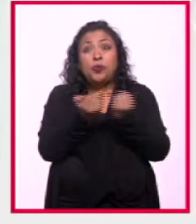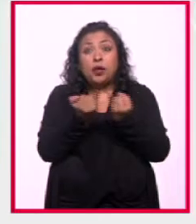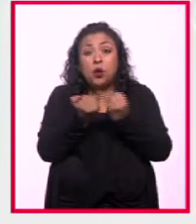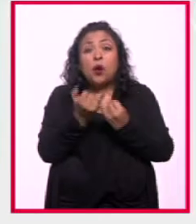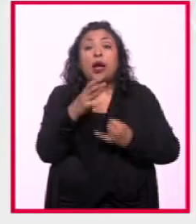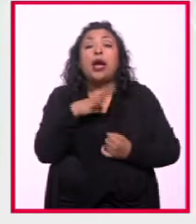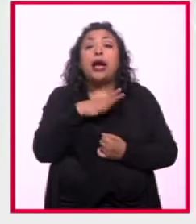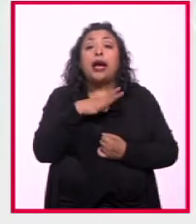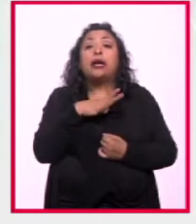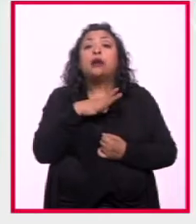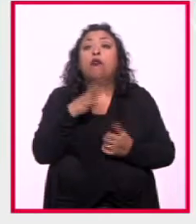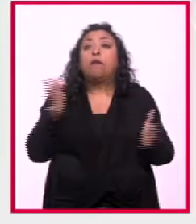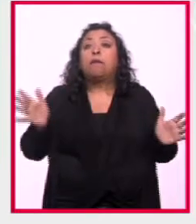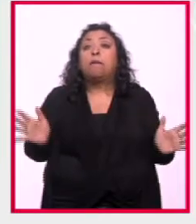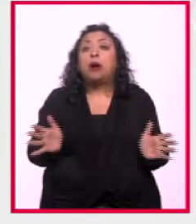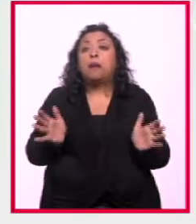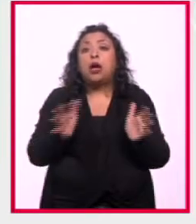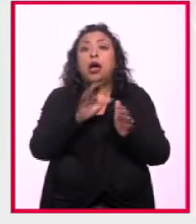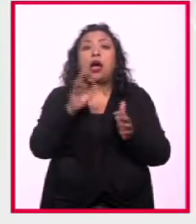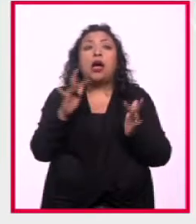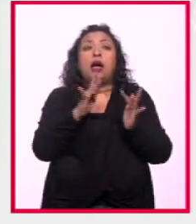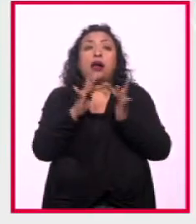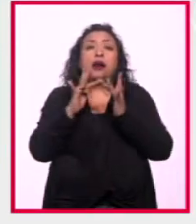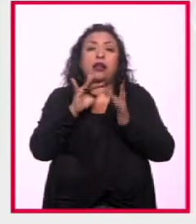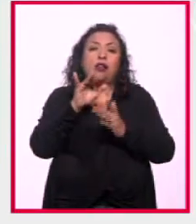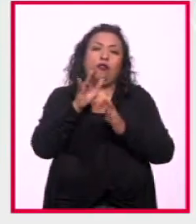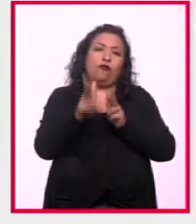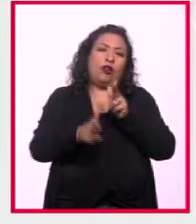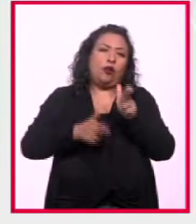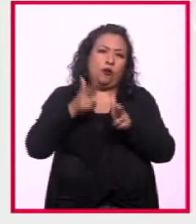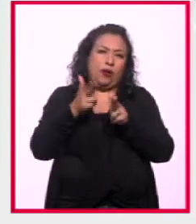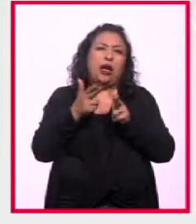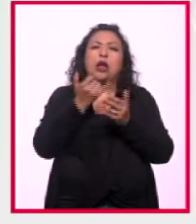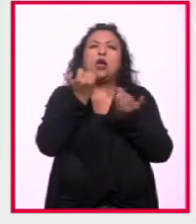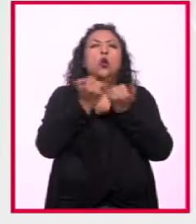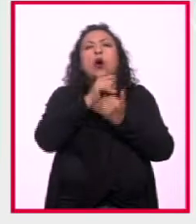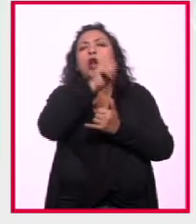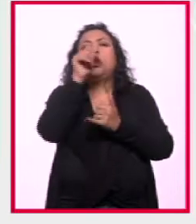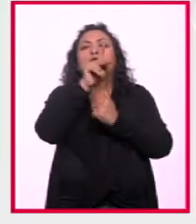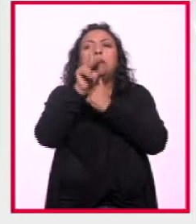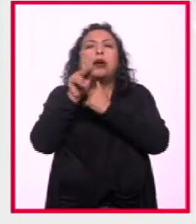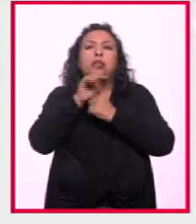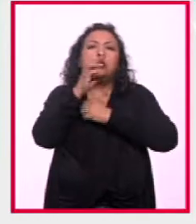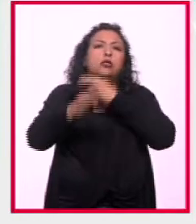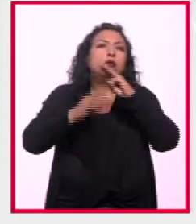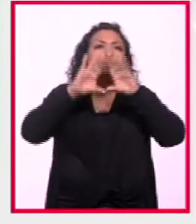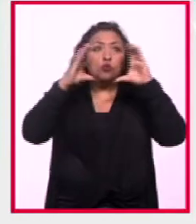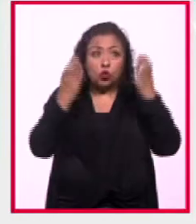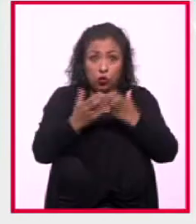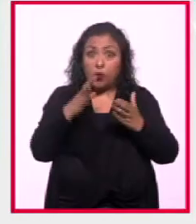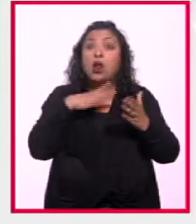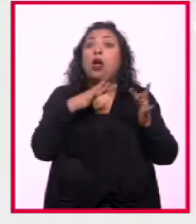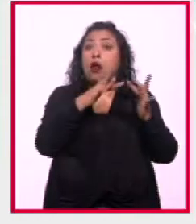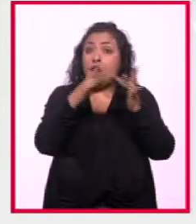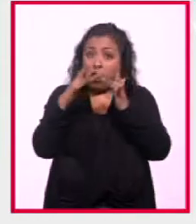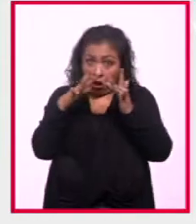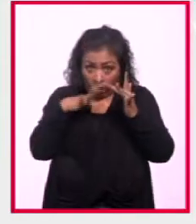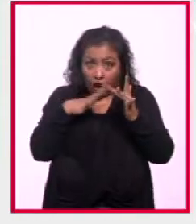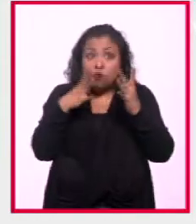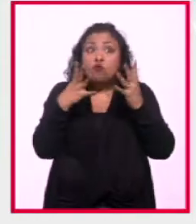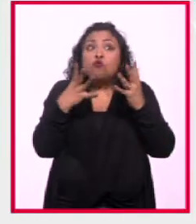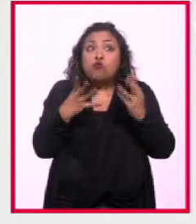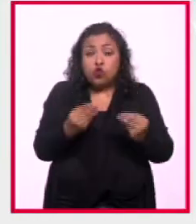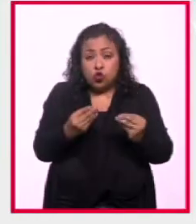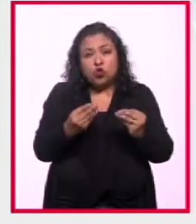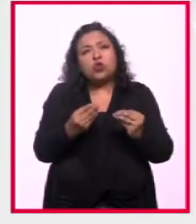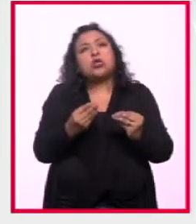un impulso a las redes ferroviarias como existen en otras partes del mundo están las redes hay muchas que